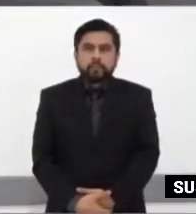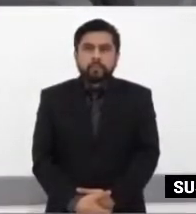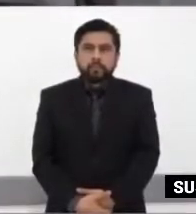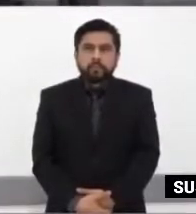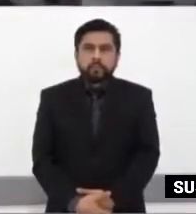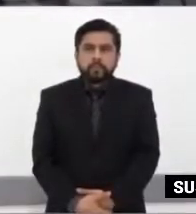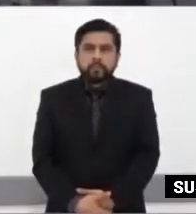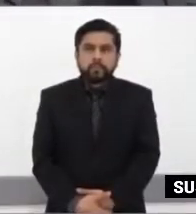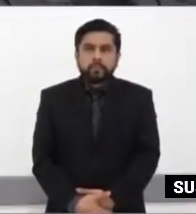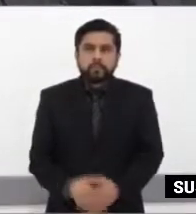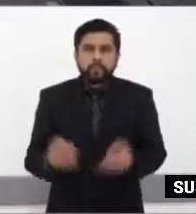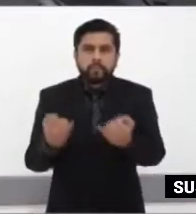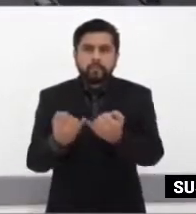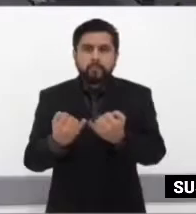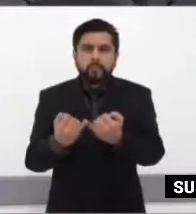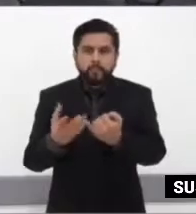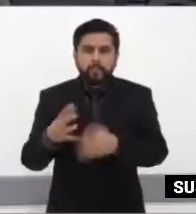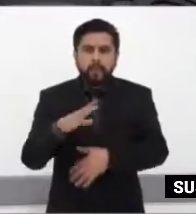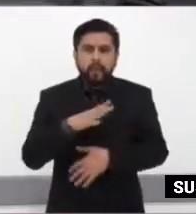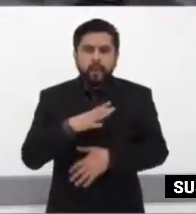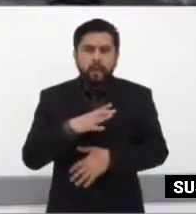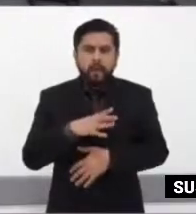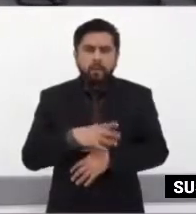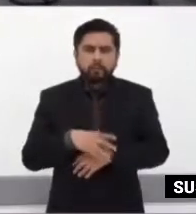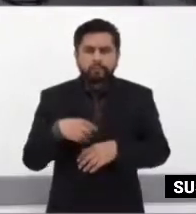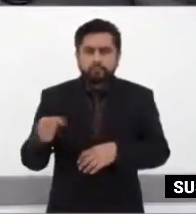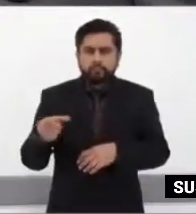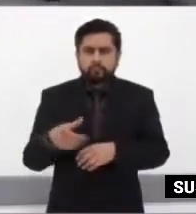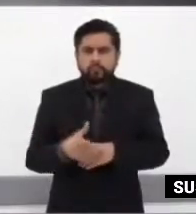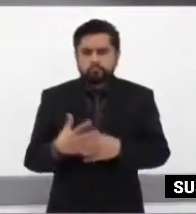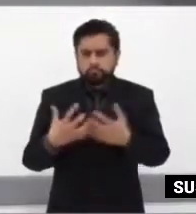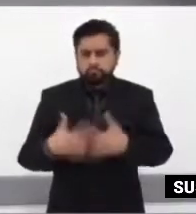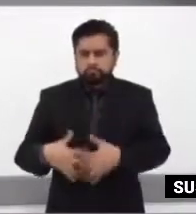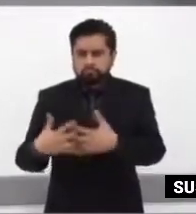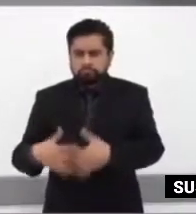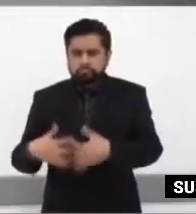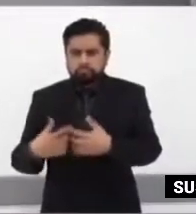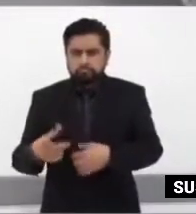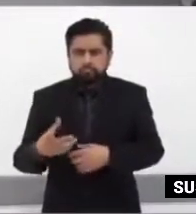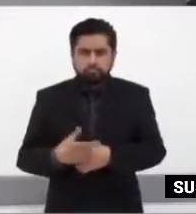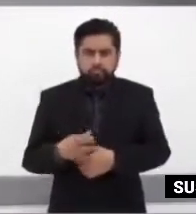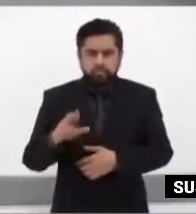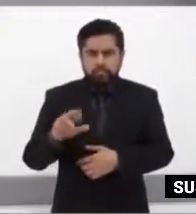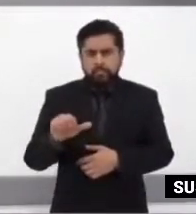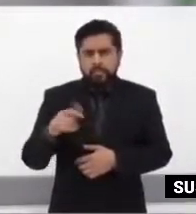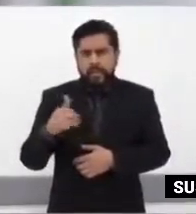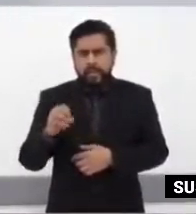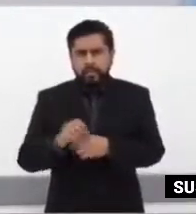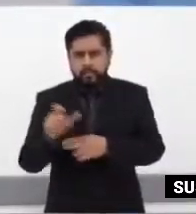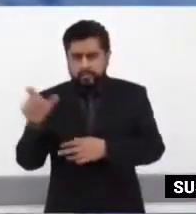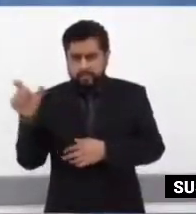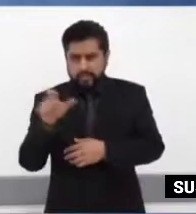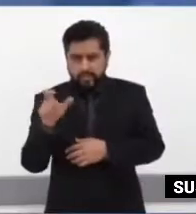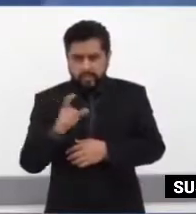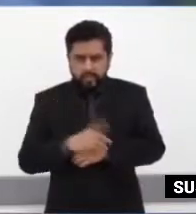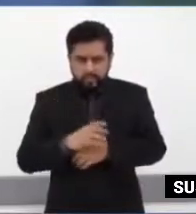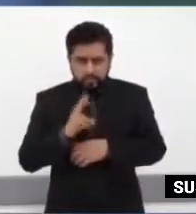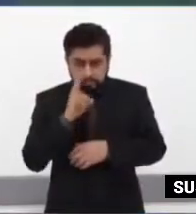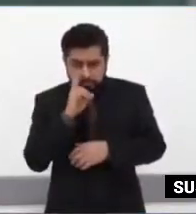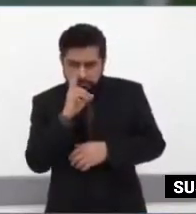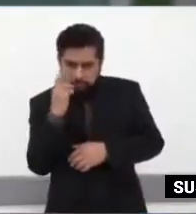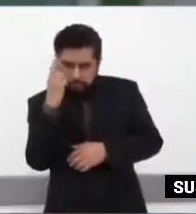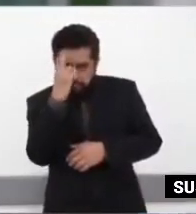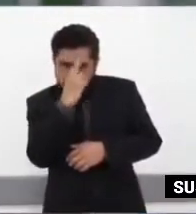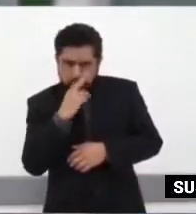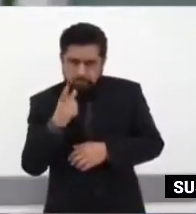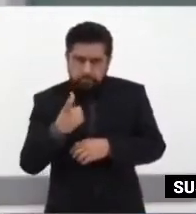tenemos un equipo de rayos X portátil, precisamente para evitar mandar al paciente al área de imagen y poderlo. Seguimos por aquí.